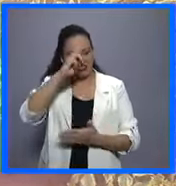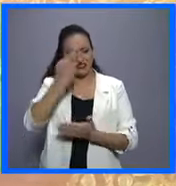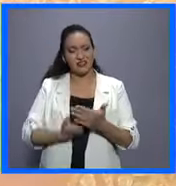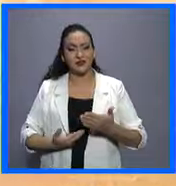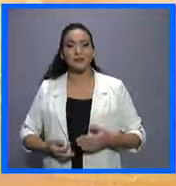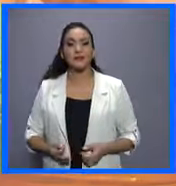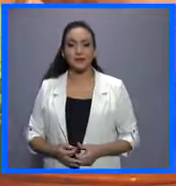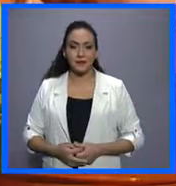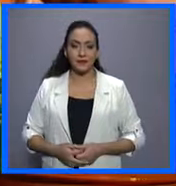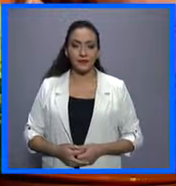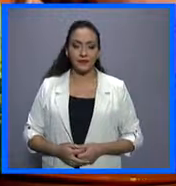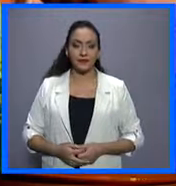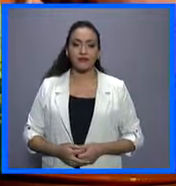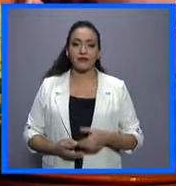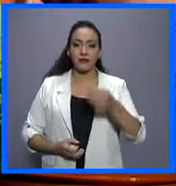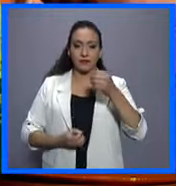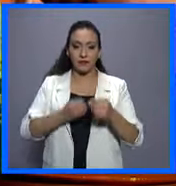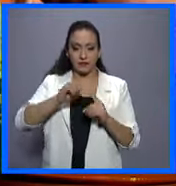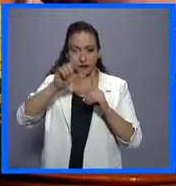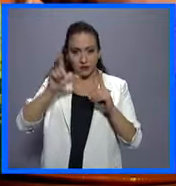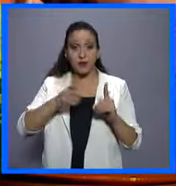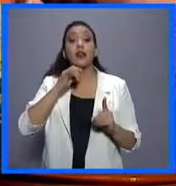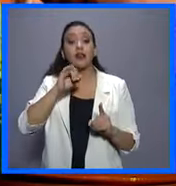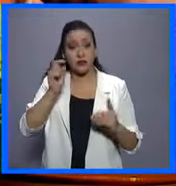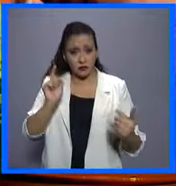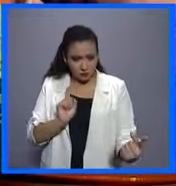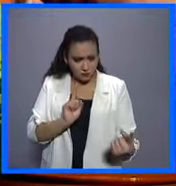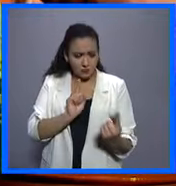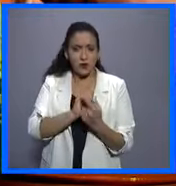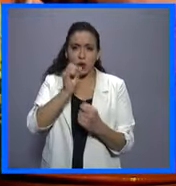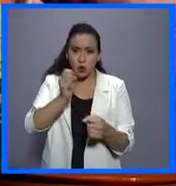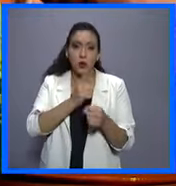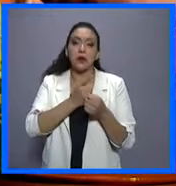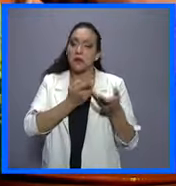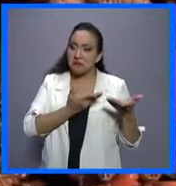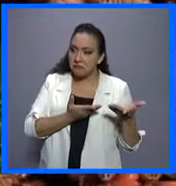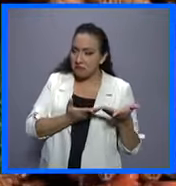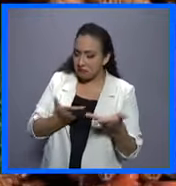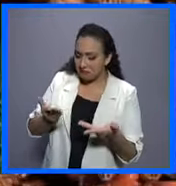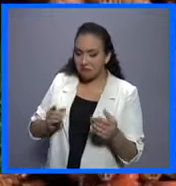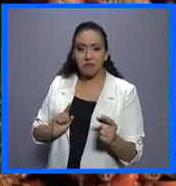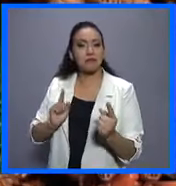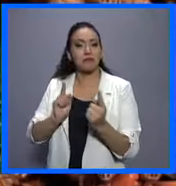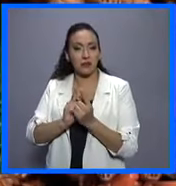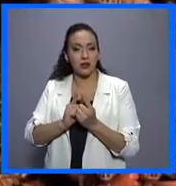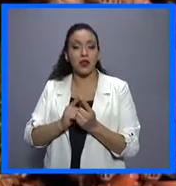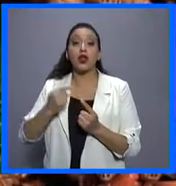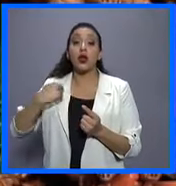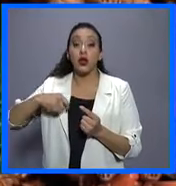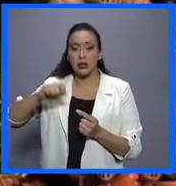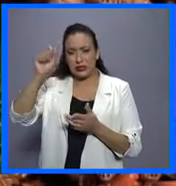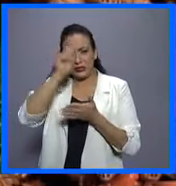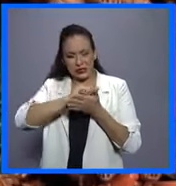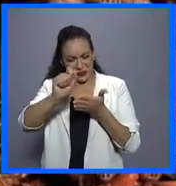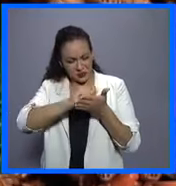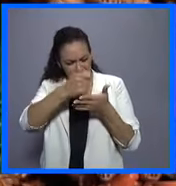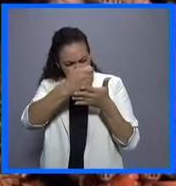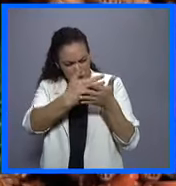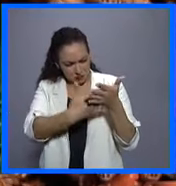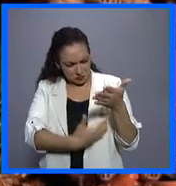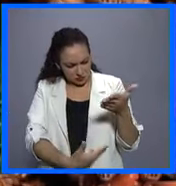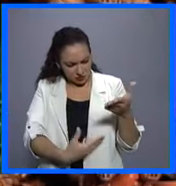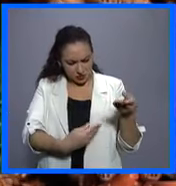derechos. La Suprema Corte nos abrió las puertas, nos recibieron nuestro pliego petitorio, pero